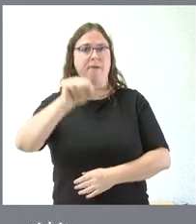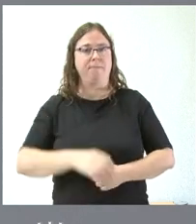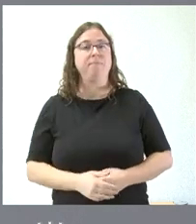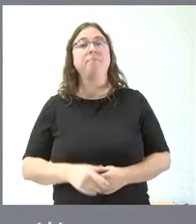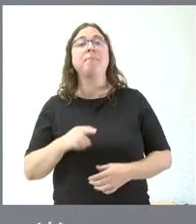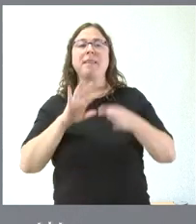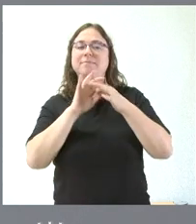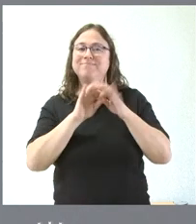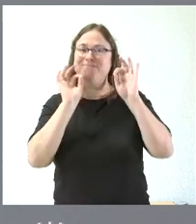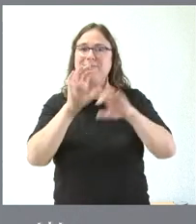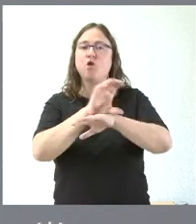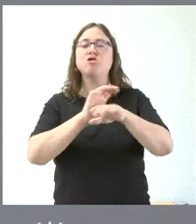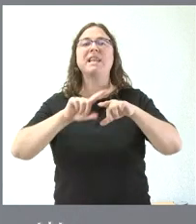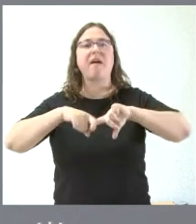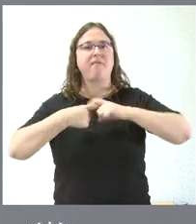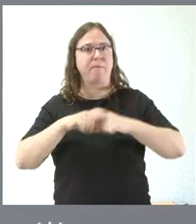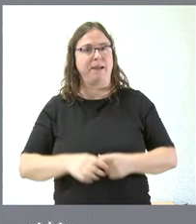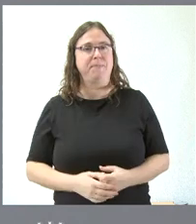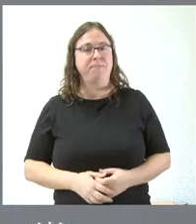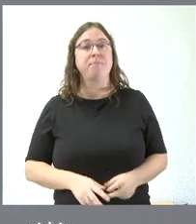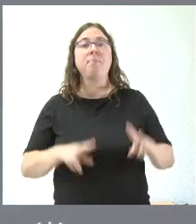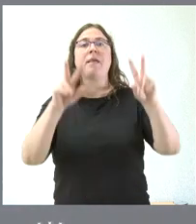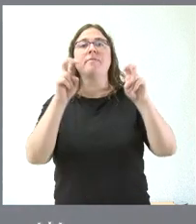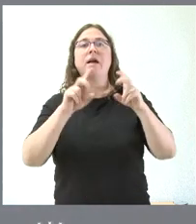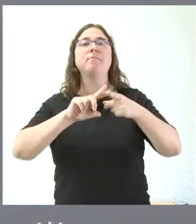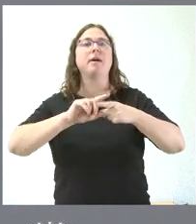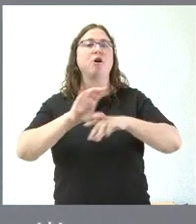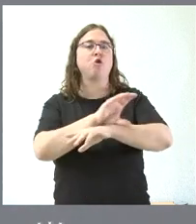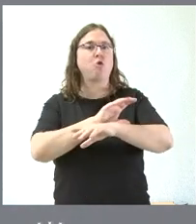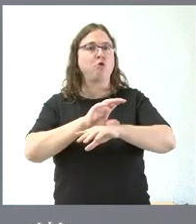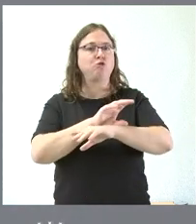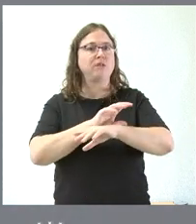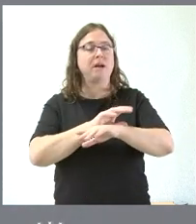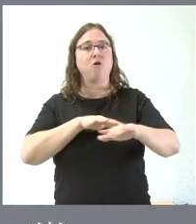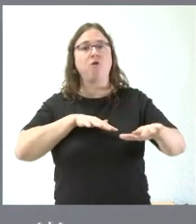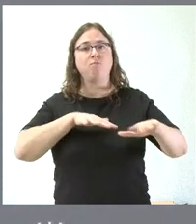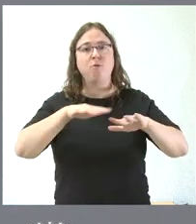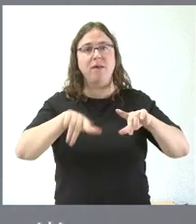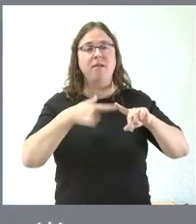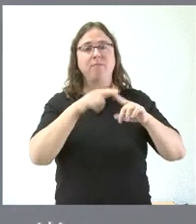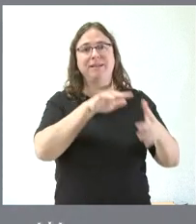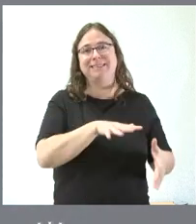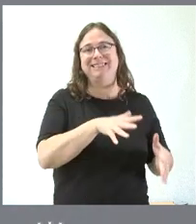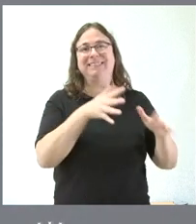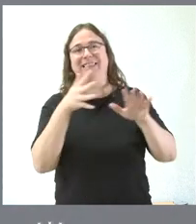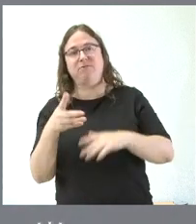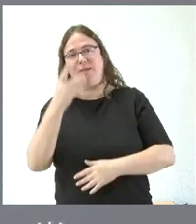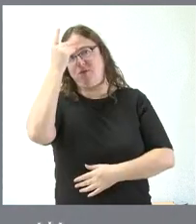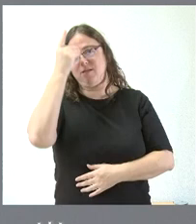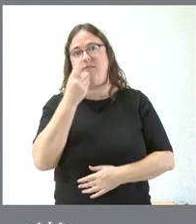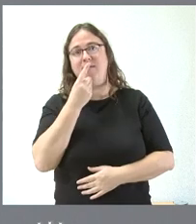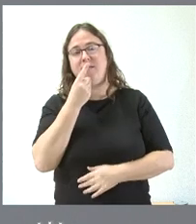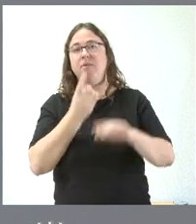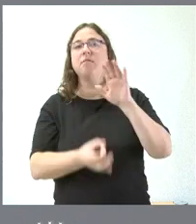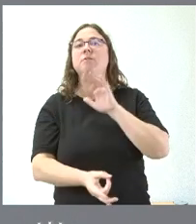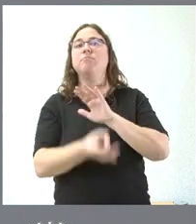que tiene que ver con la consejería de familia en relación con la consejería de movilidad y transformación digital se crea